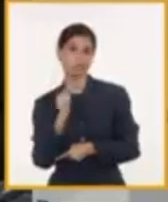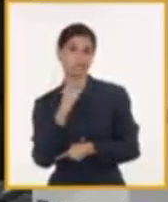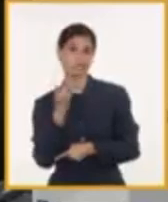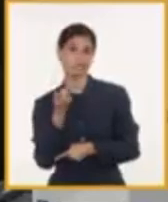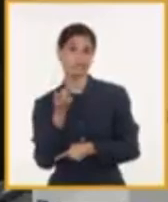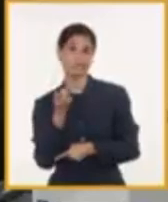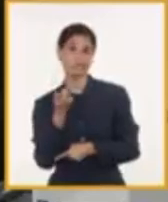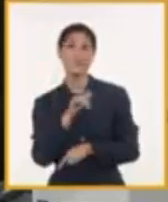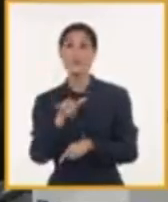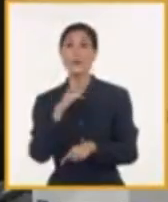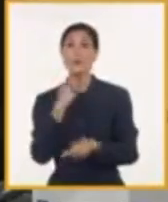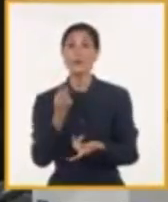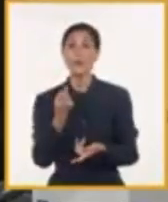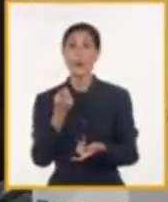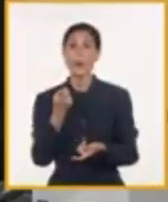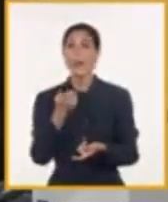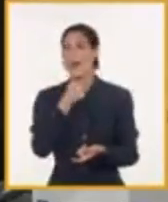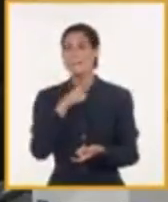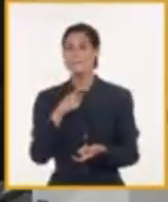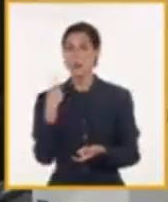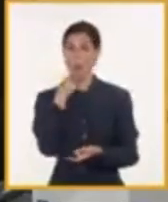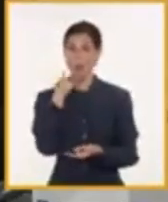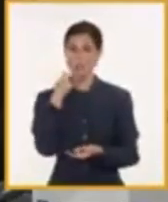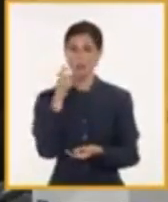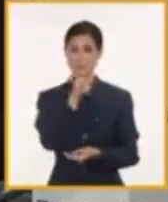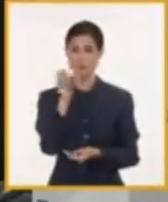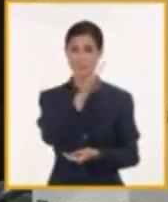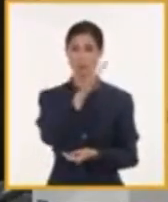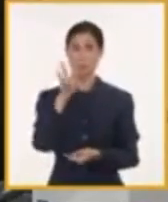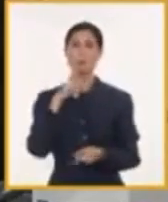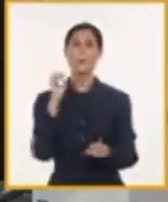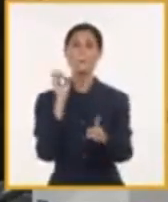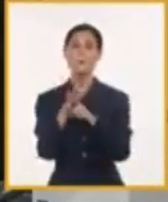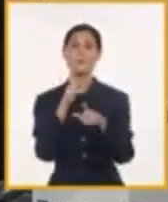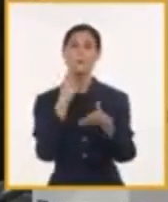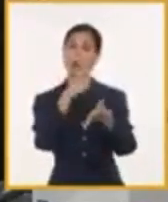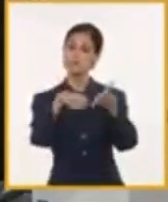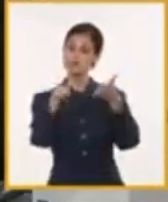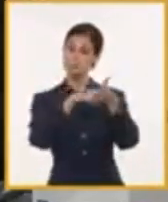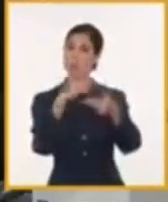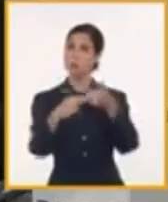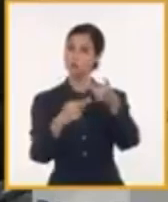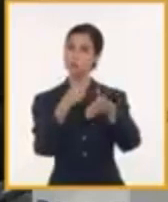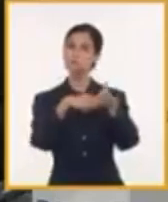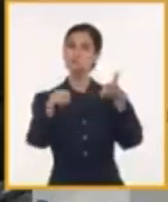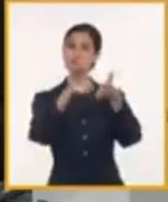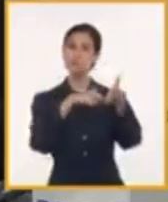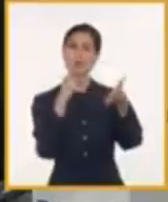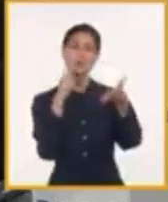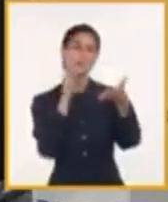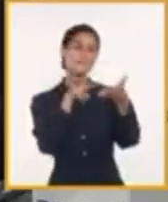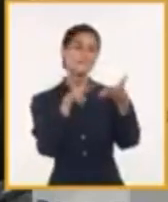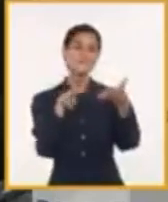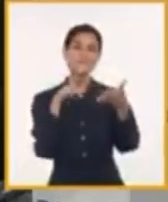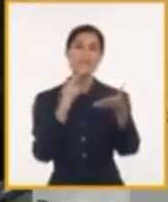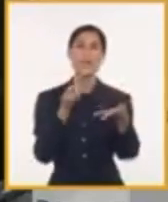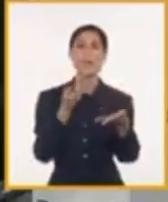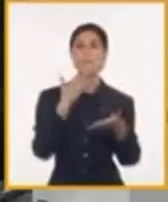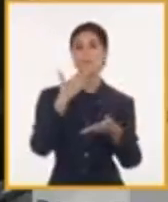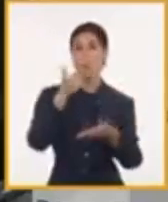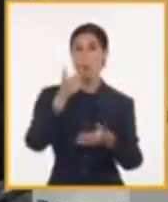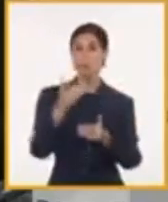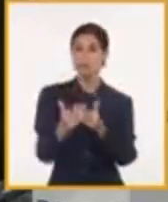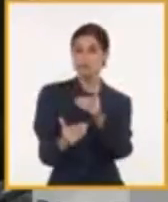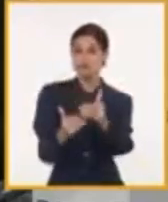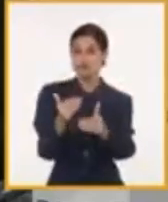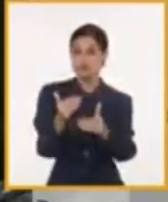de año. Y algo muy importante que hemos ido trabajando es en lograr mayor eficiencia y mejor aprovechamiento